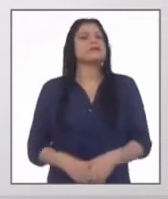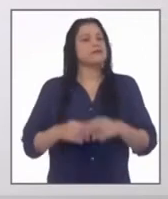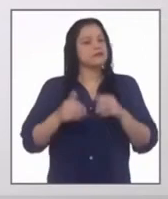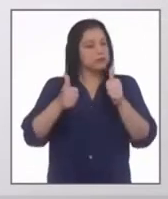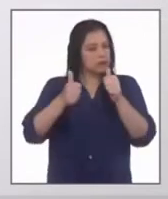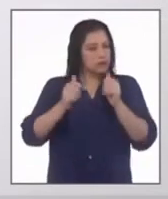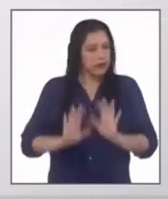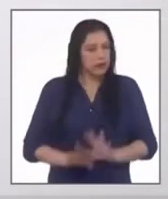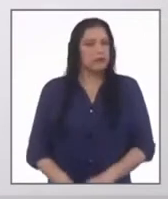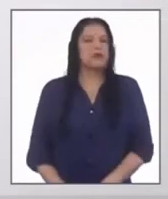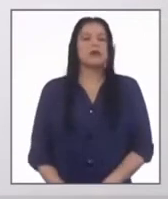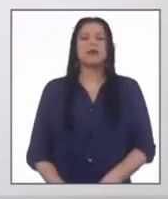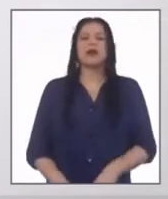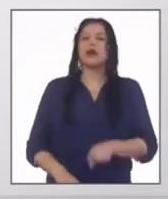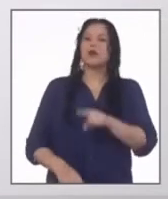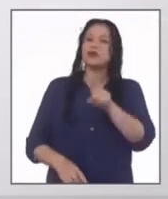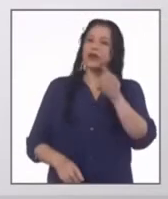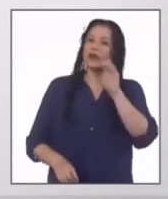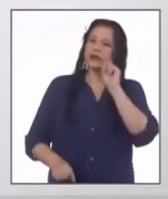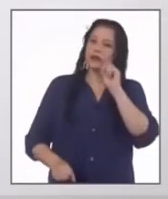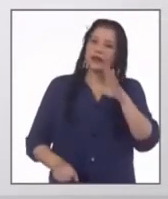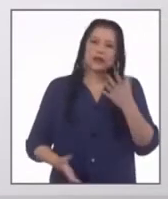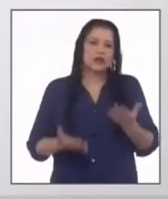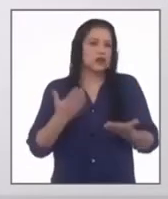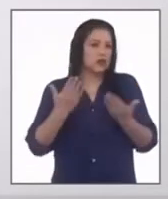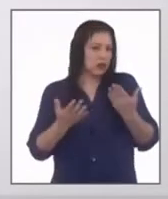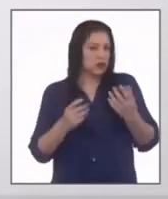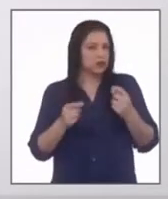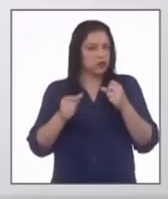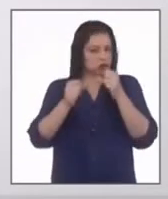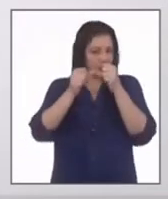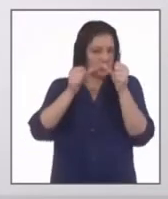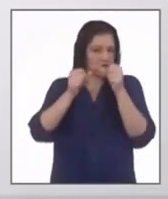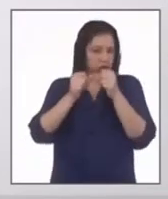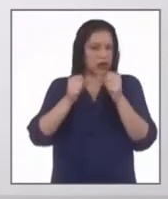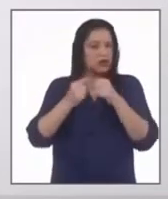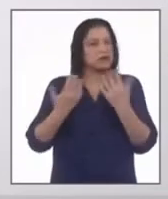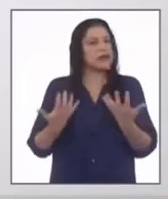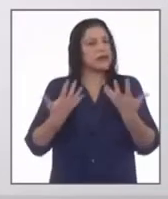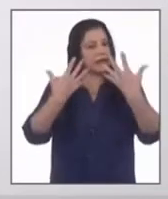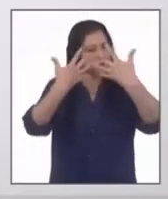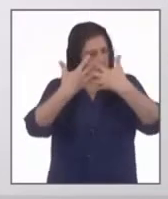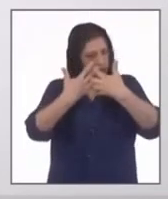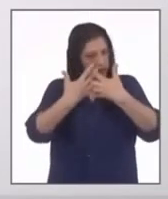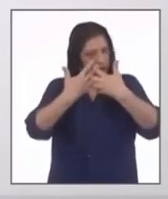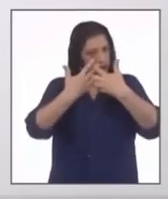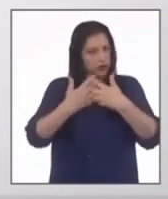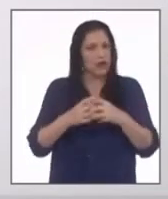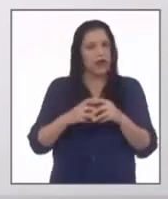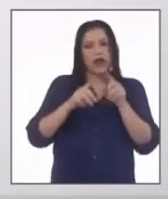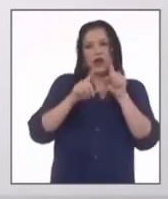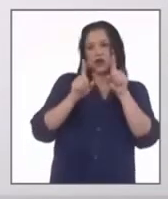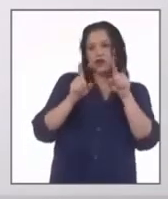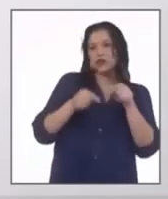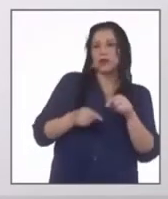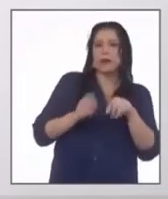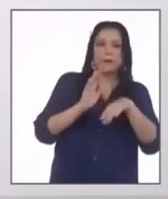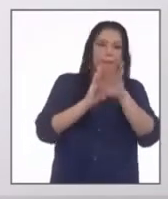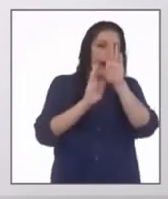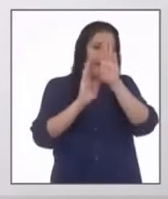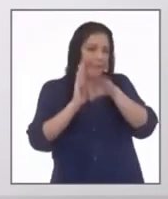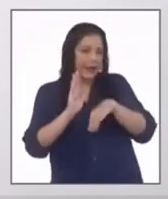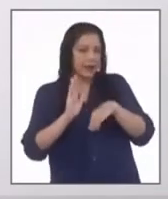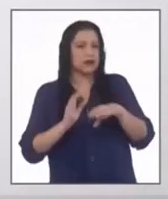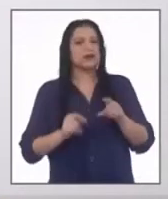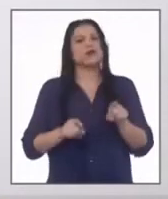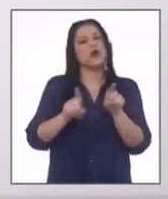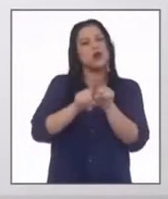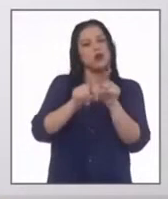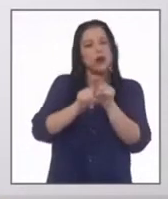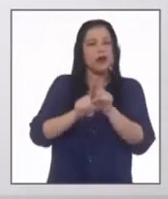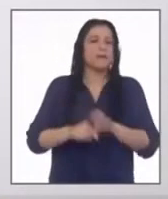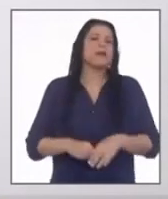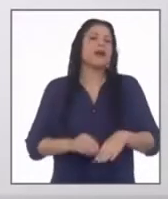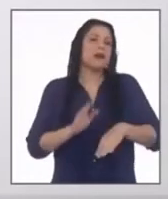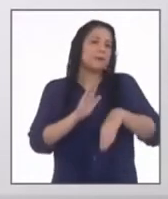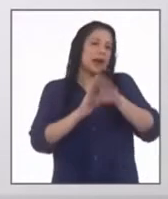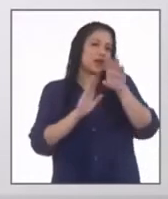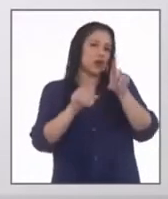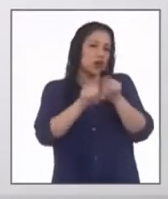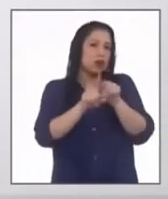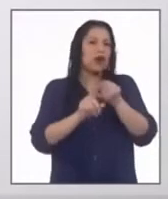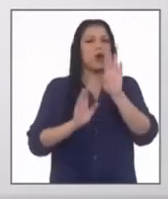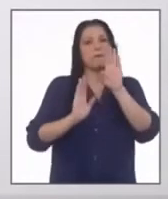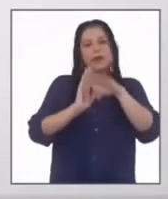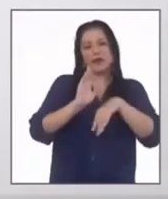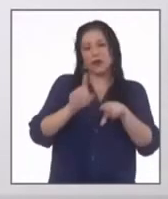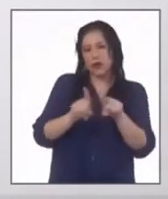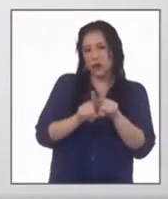Muy bien, han hecho mención de expresiones relacionadas nuevamente con los intervalos, usando los términos menor igual que y mayor